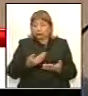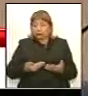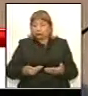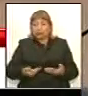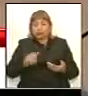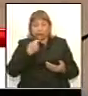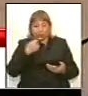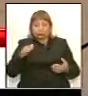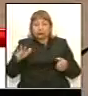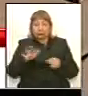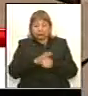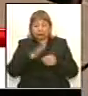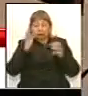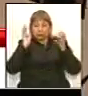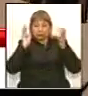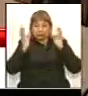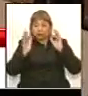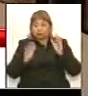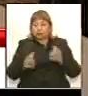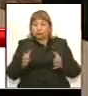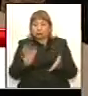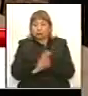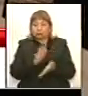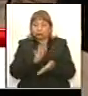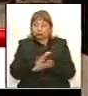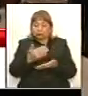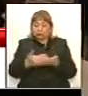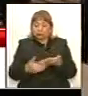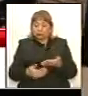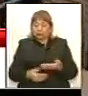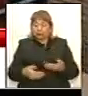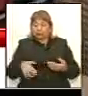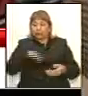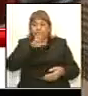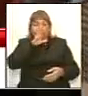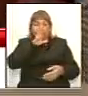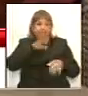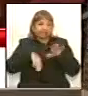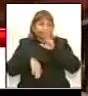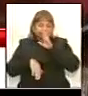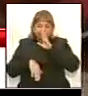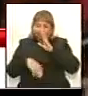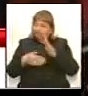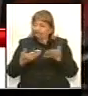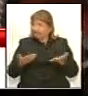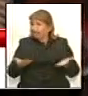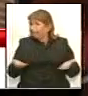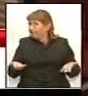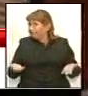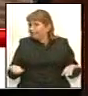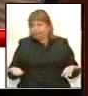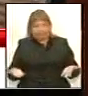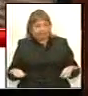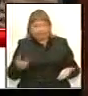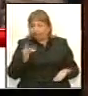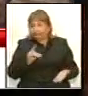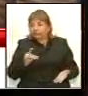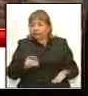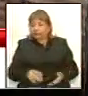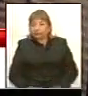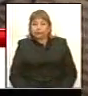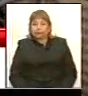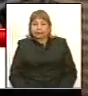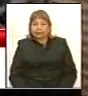es complejo y por un tema administrativo no se puede frustrar la atención propiamente dicha durante una emergencia. El tema